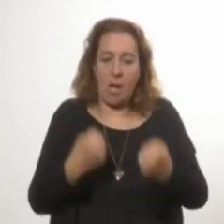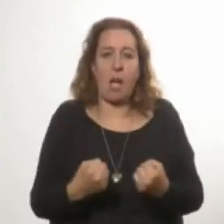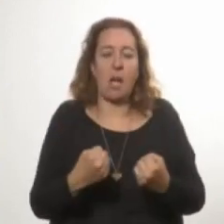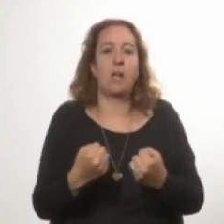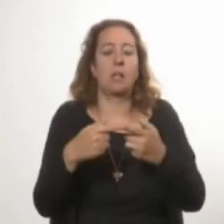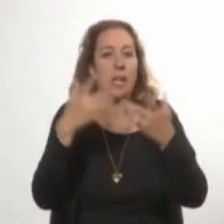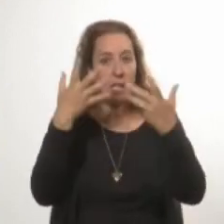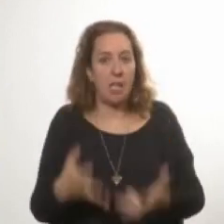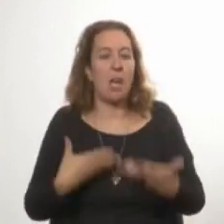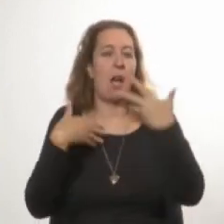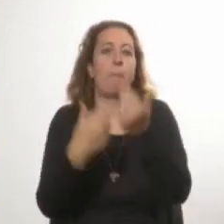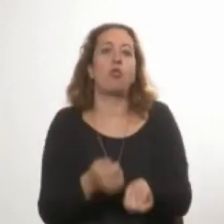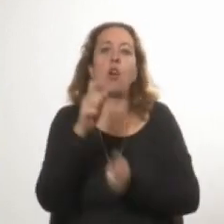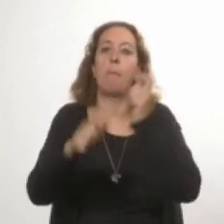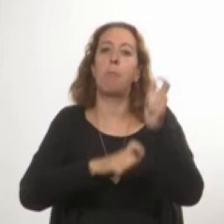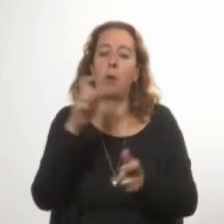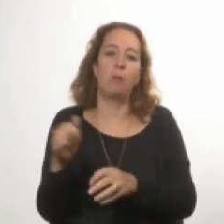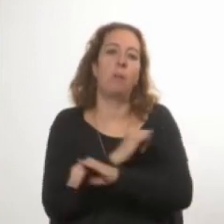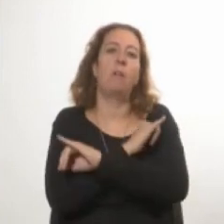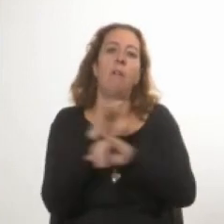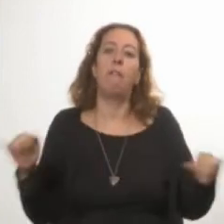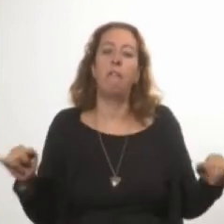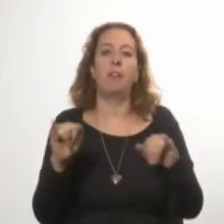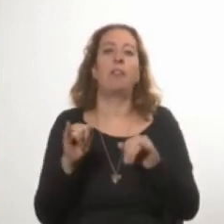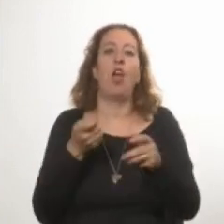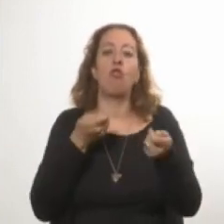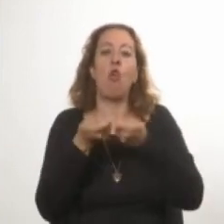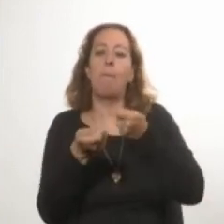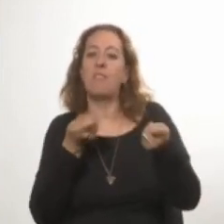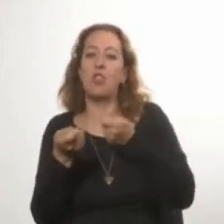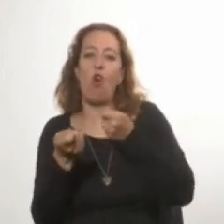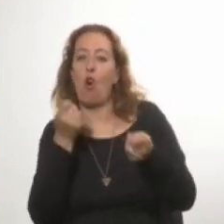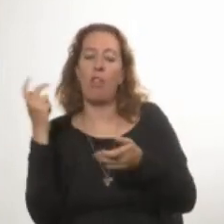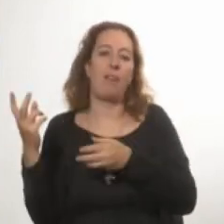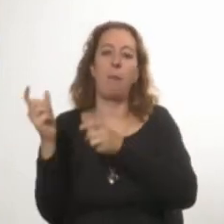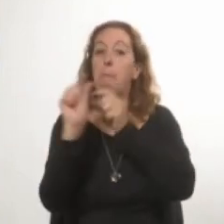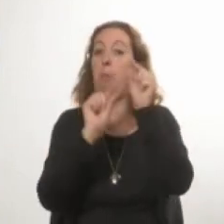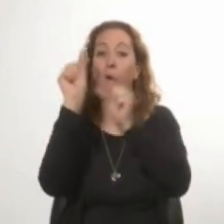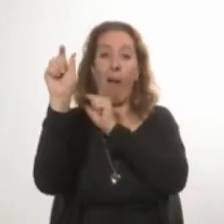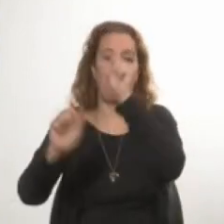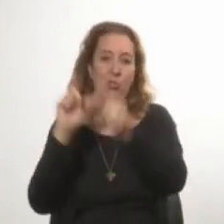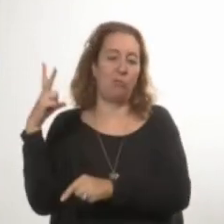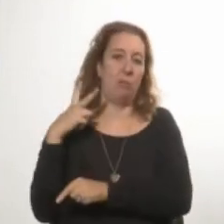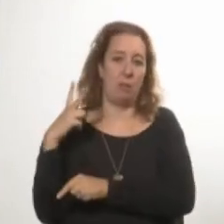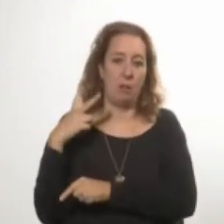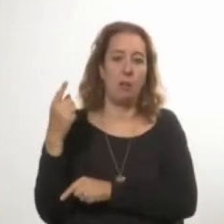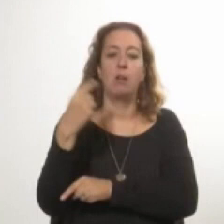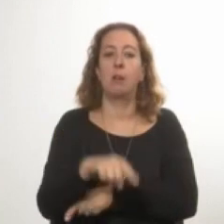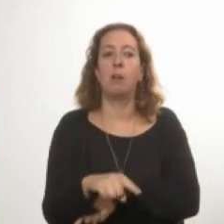para terminar con el dominio de la rosca oligárquica. Porque nos parece en general positivo el documento de las Fuerzas